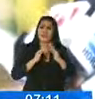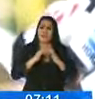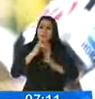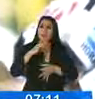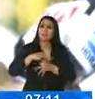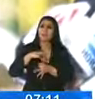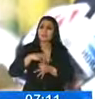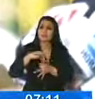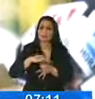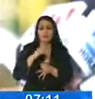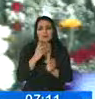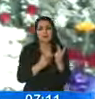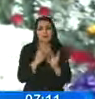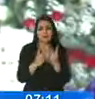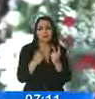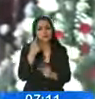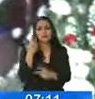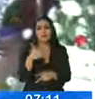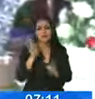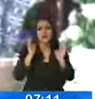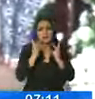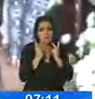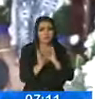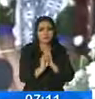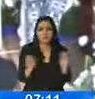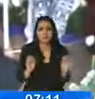votaciones. Ahí estuvo, de ahí no lo había visto.